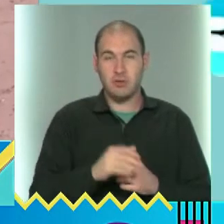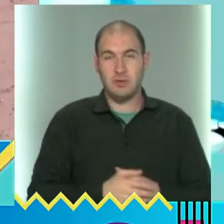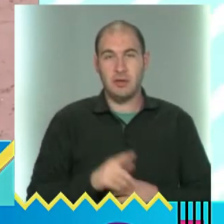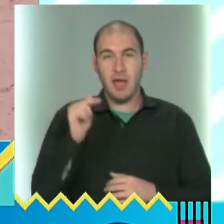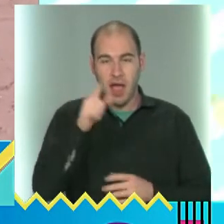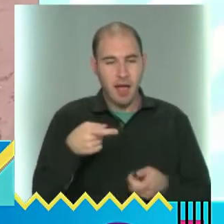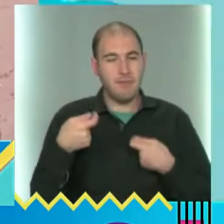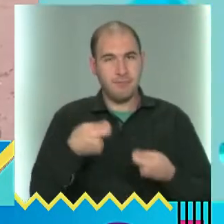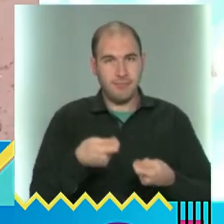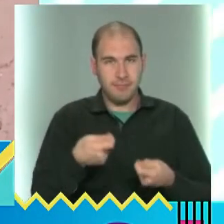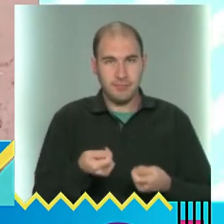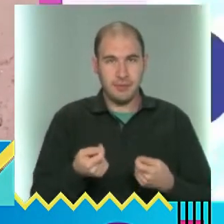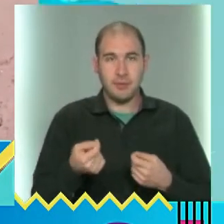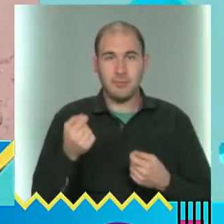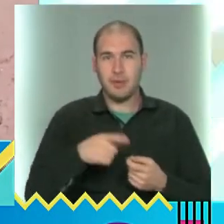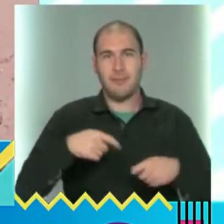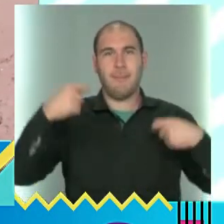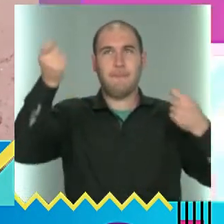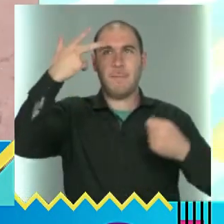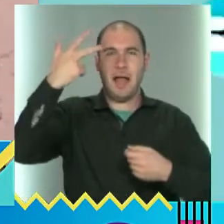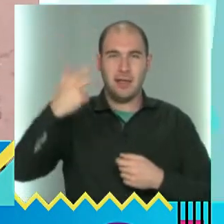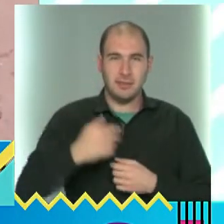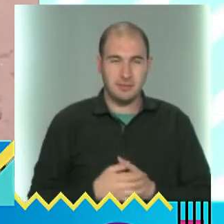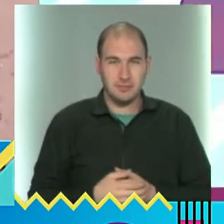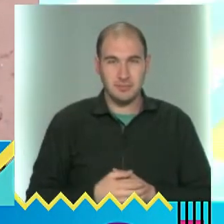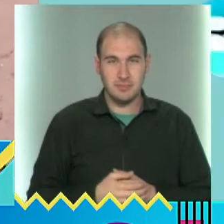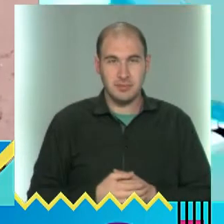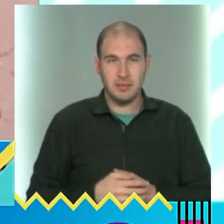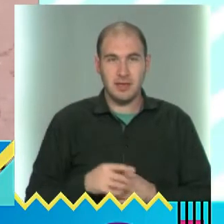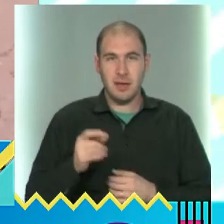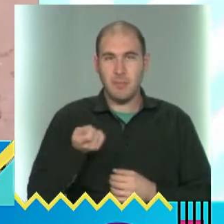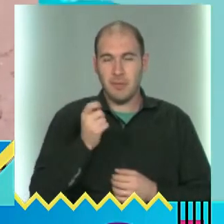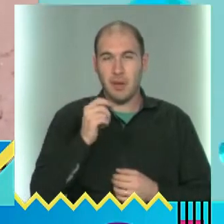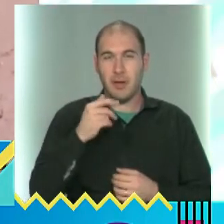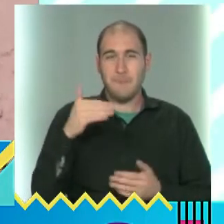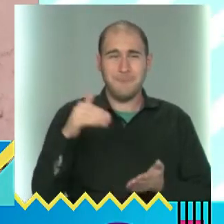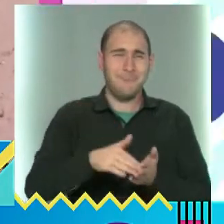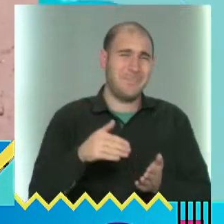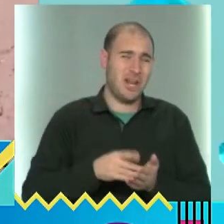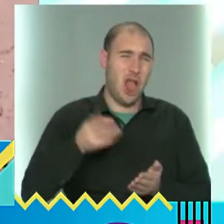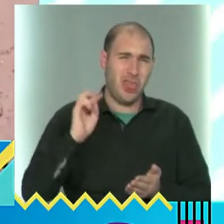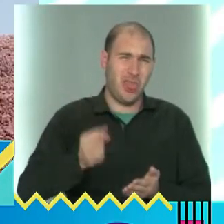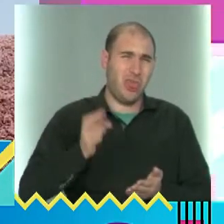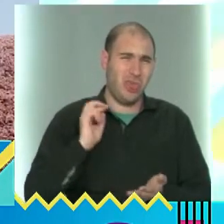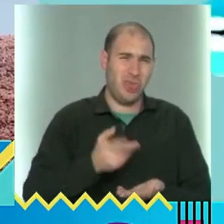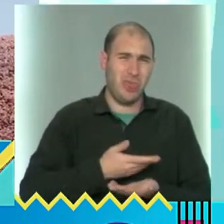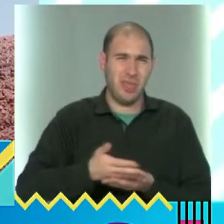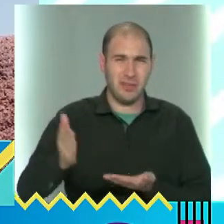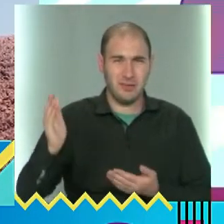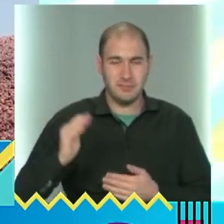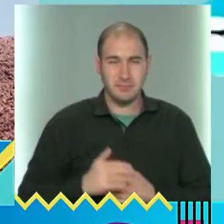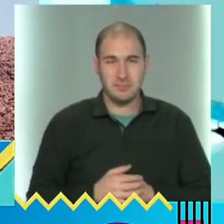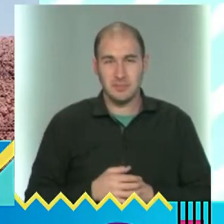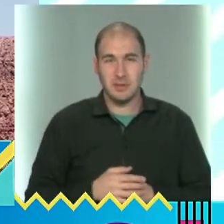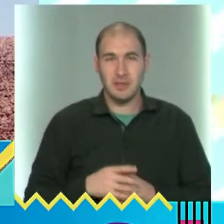tienen financiamiento, pero se les cae de las nubes. Estamos hablando de números de 2 o 3 cifras de millones de dólares, y bueno,